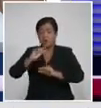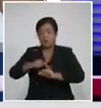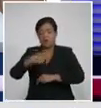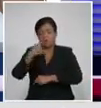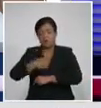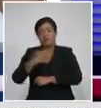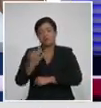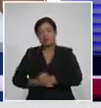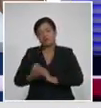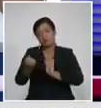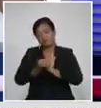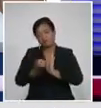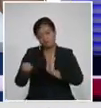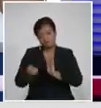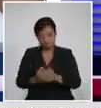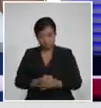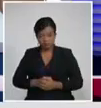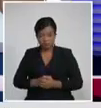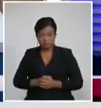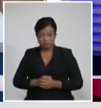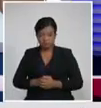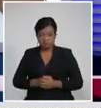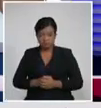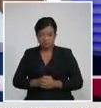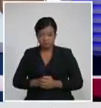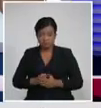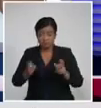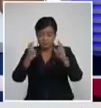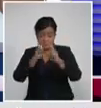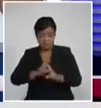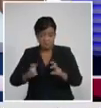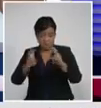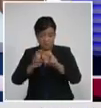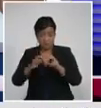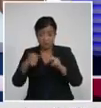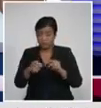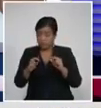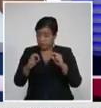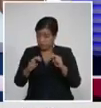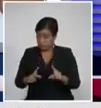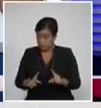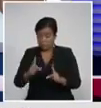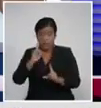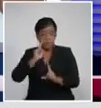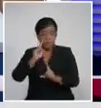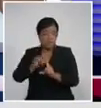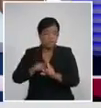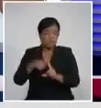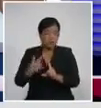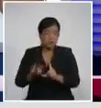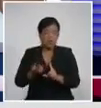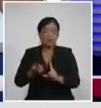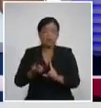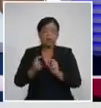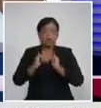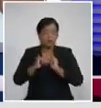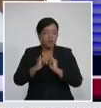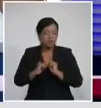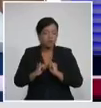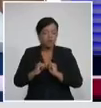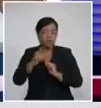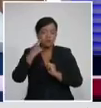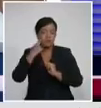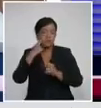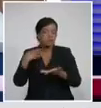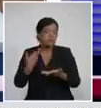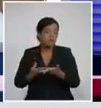autorización. Ese estudio de intervención, repito, lo que pretende es acumular datos de eficacia de la vacuna,